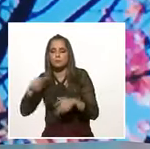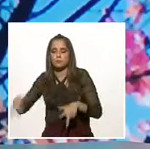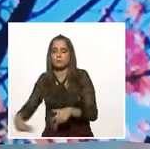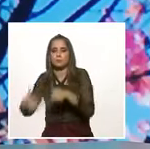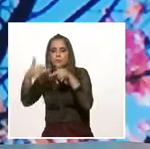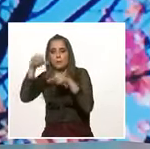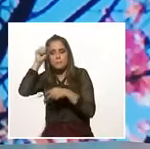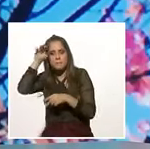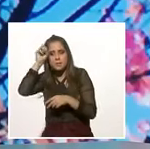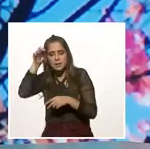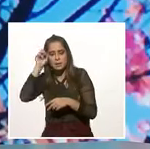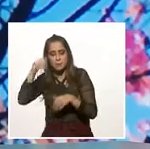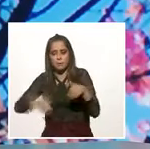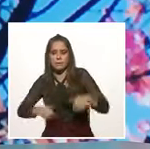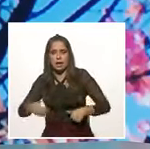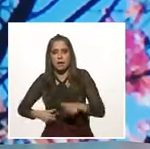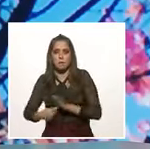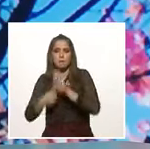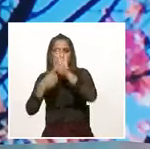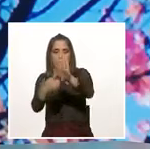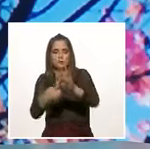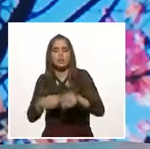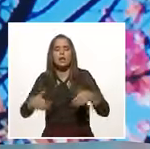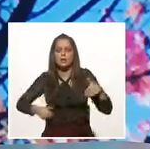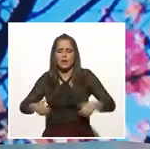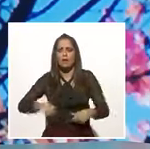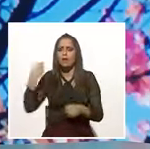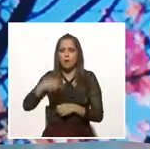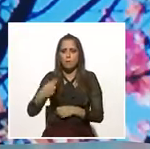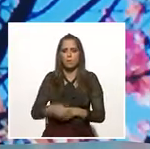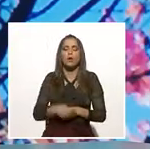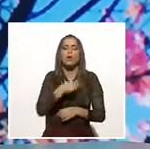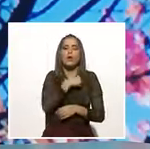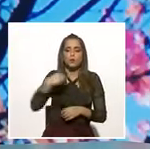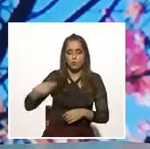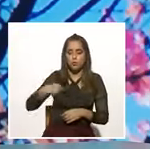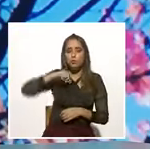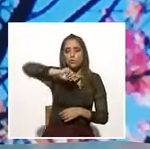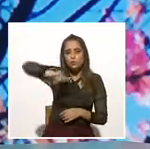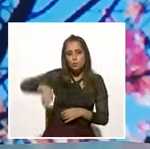llama Nosotros Somos Dios. Un clásico del teatro mexicano.